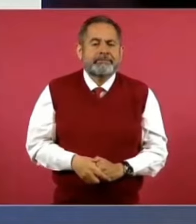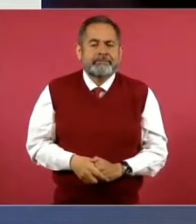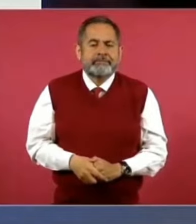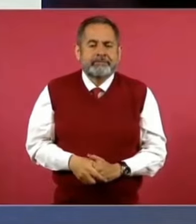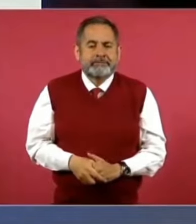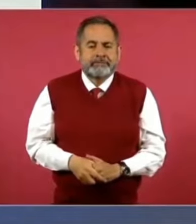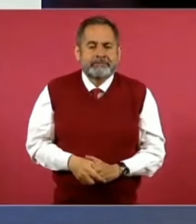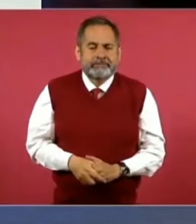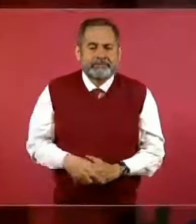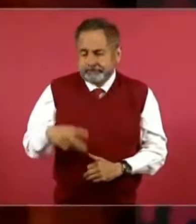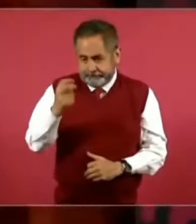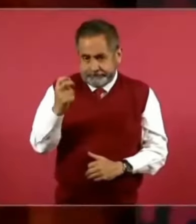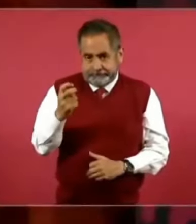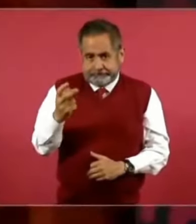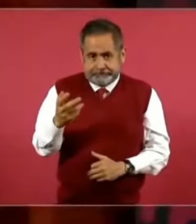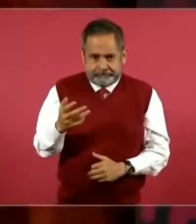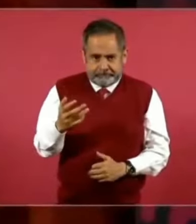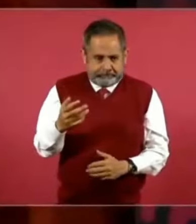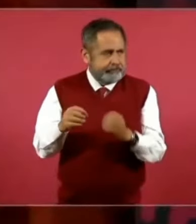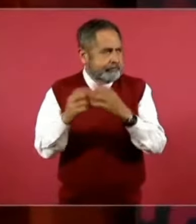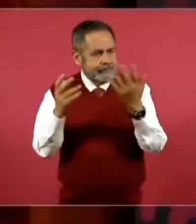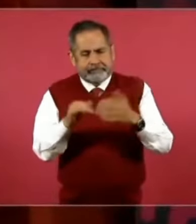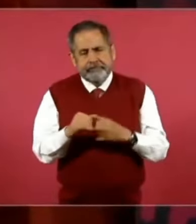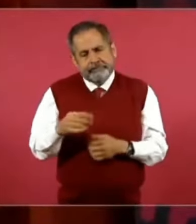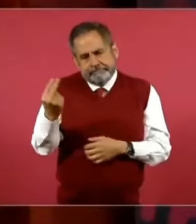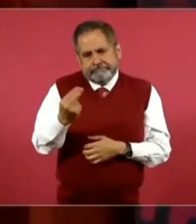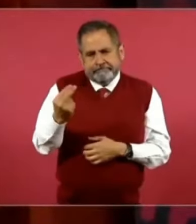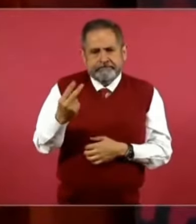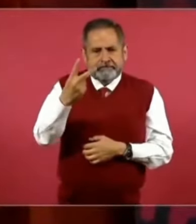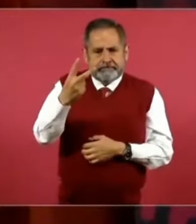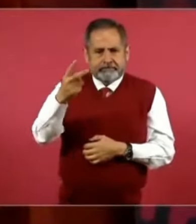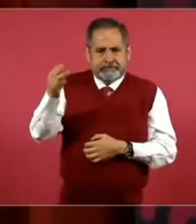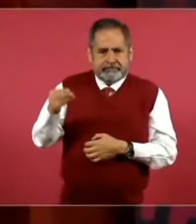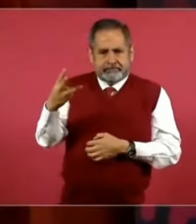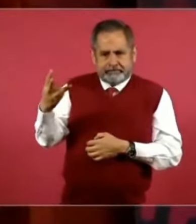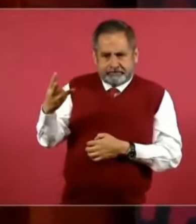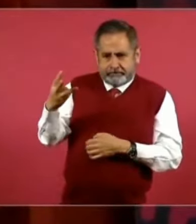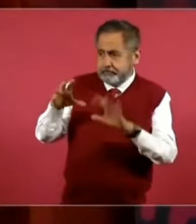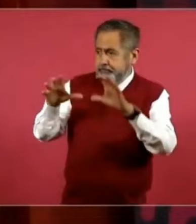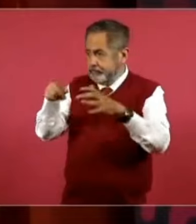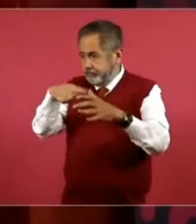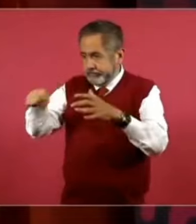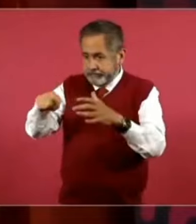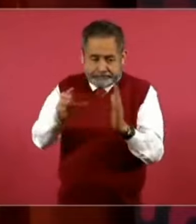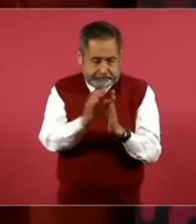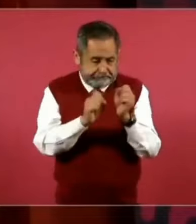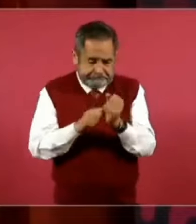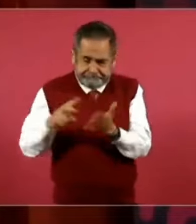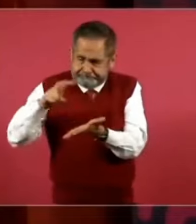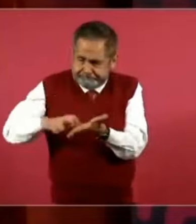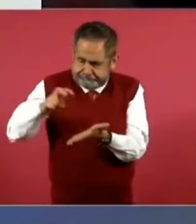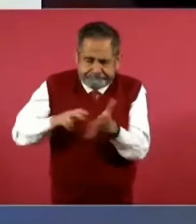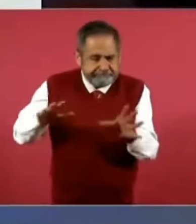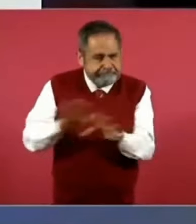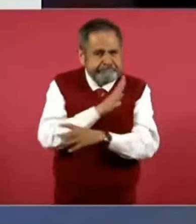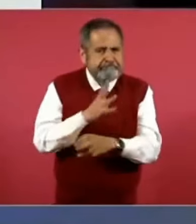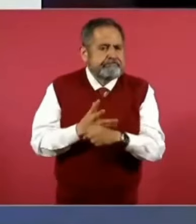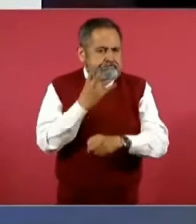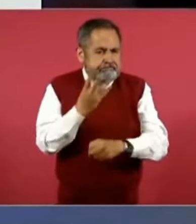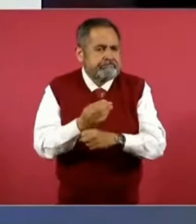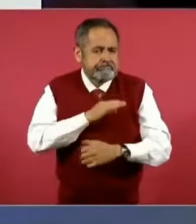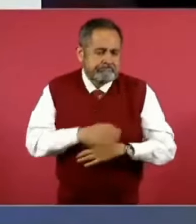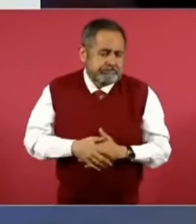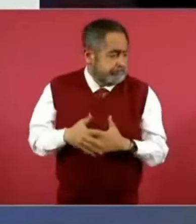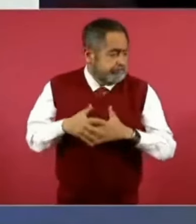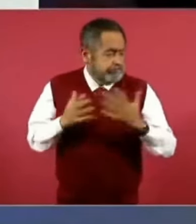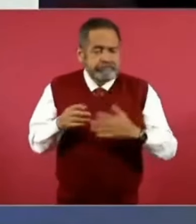por eso se requieren sí dos terceras partes para modificar la Constitución lo que obliga a los legisladores a tomar en